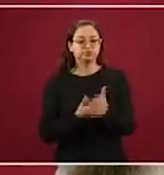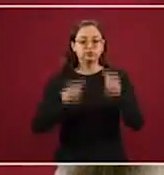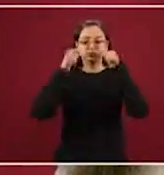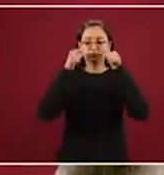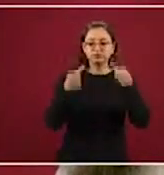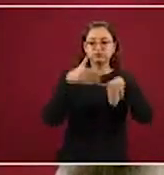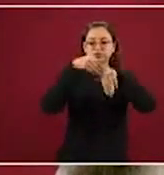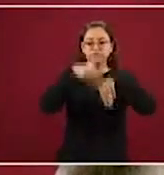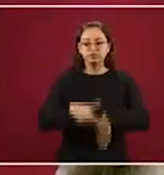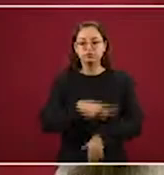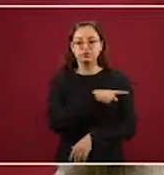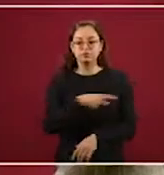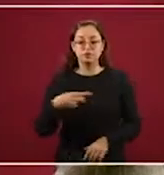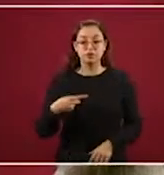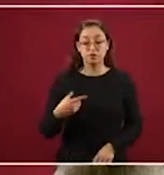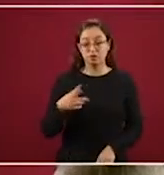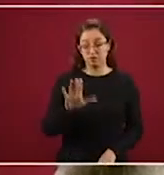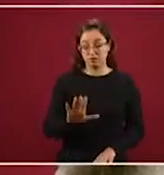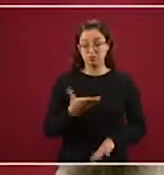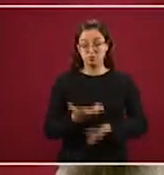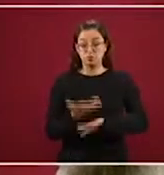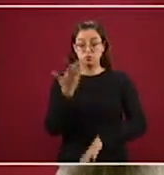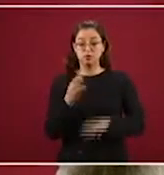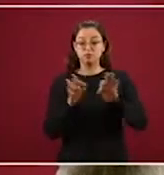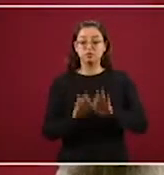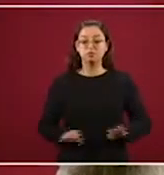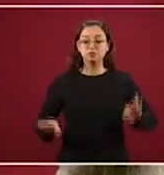Fíjense qué importante. Es